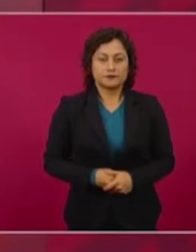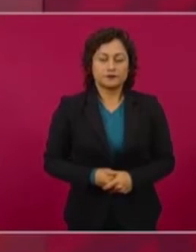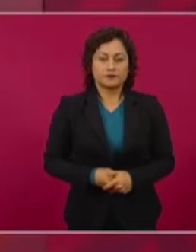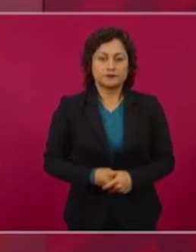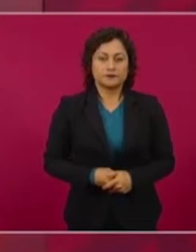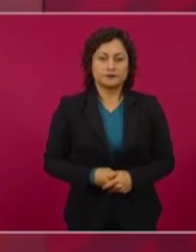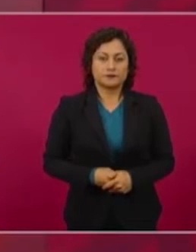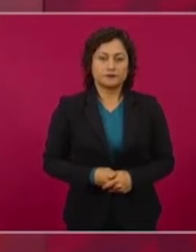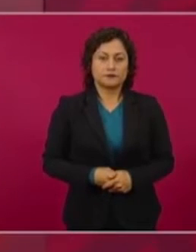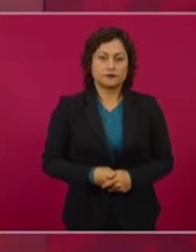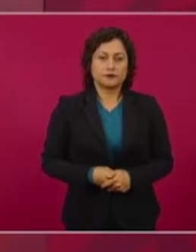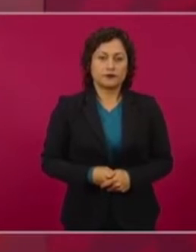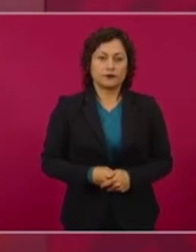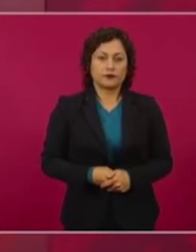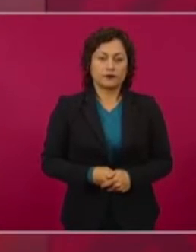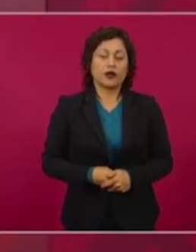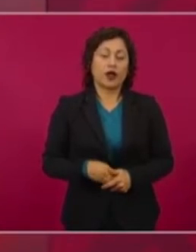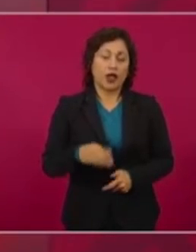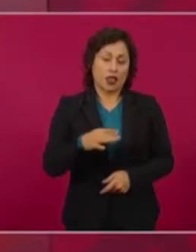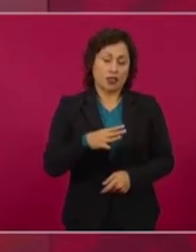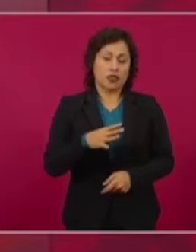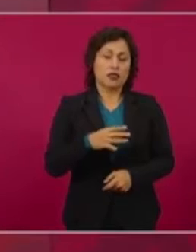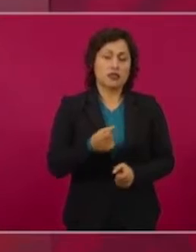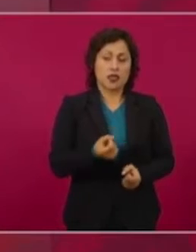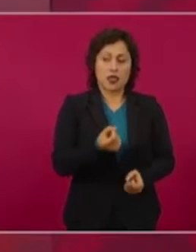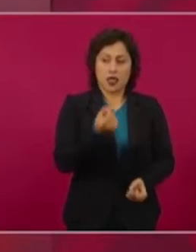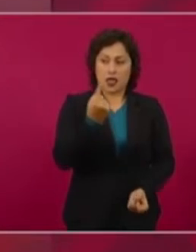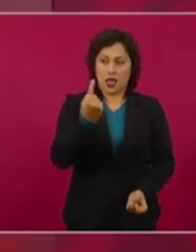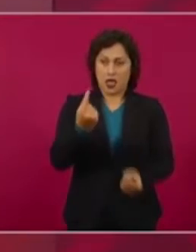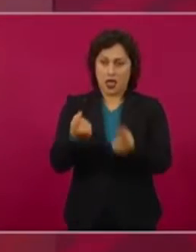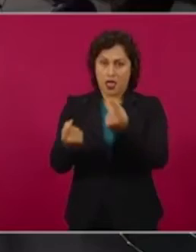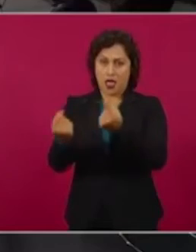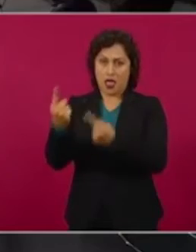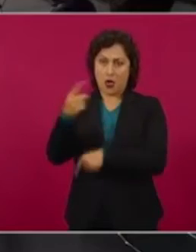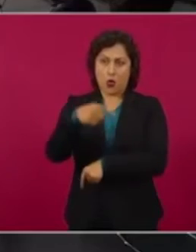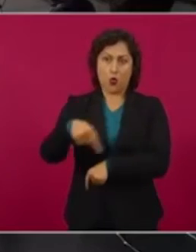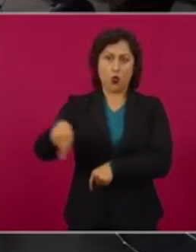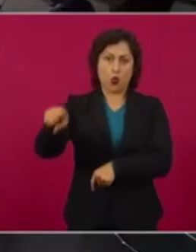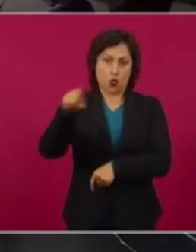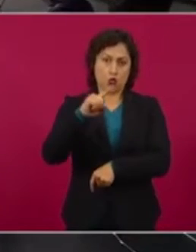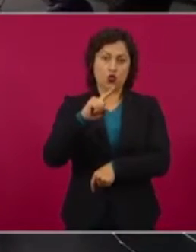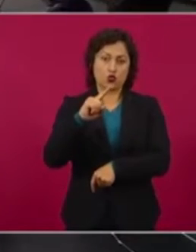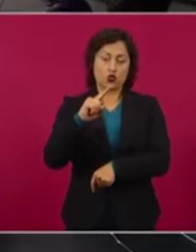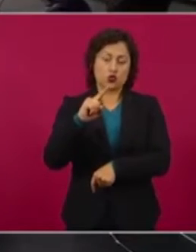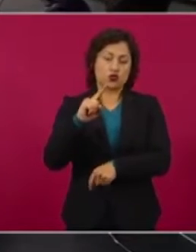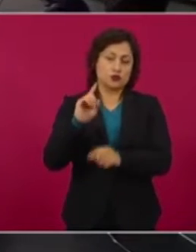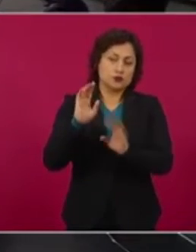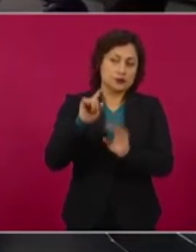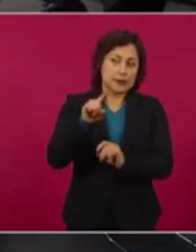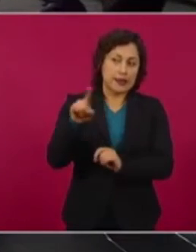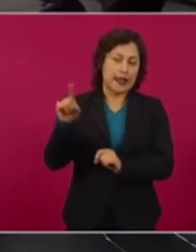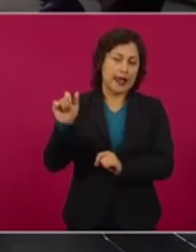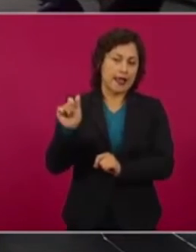algunos, no todos, ¿no?, de los que se beneficiaron o empresarios, ¿no?,